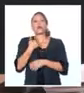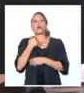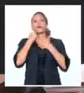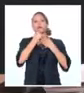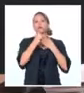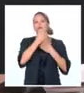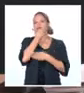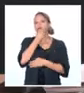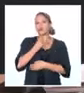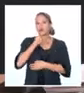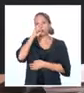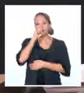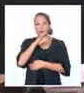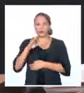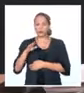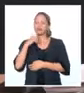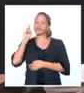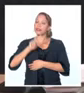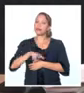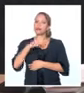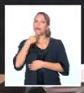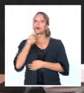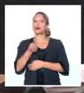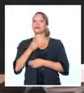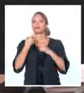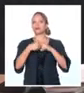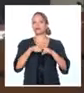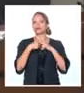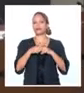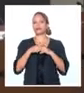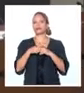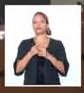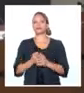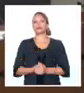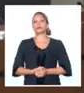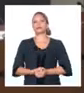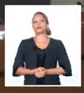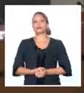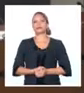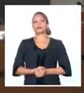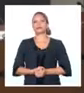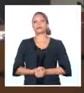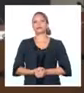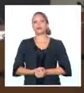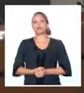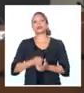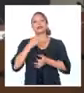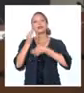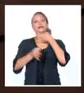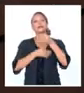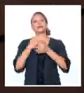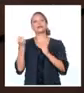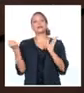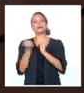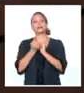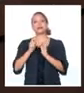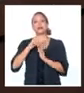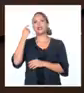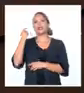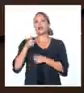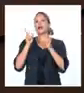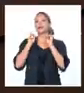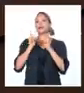juventud y cómo vamos a solucionar a los temas de juventud. El jefe de Estado afirmó que la concreción de esta política debe ir